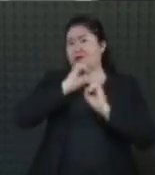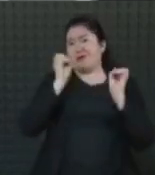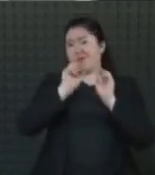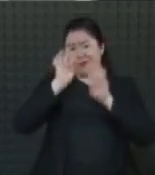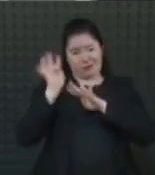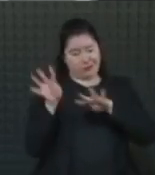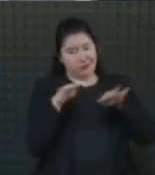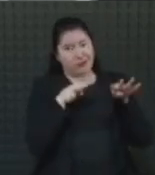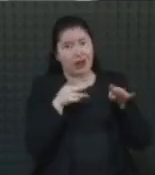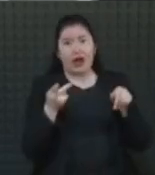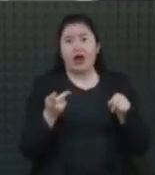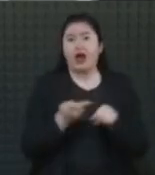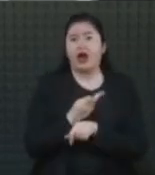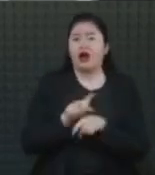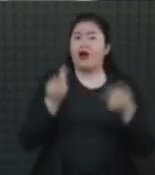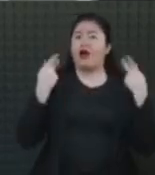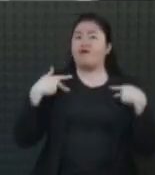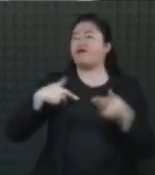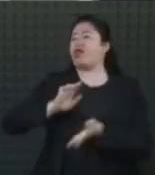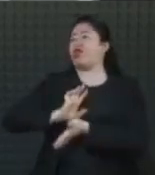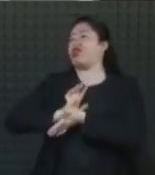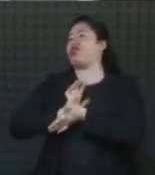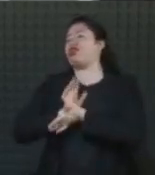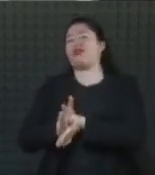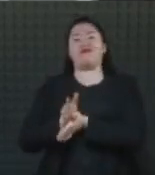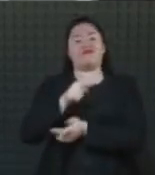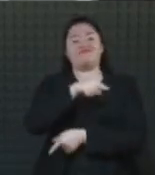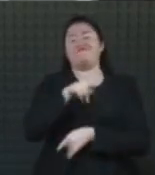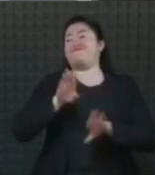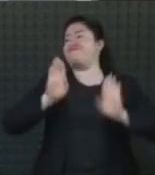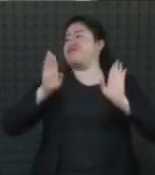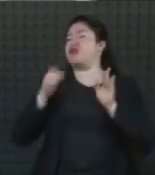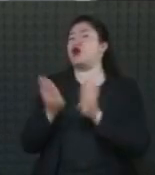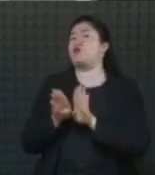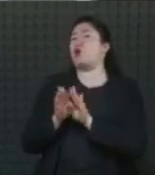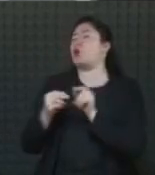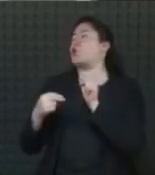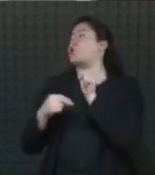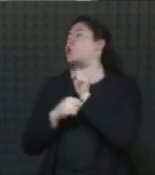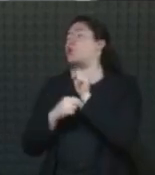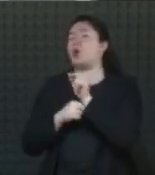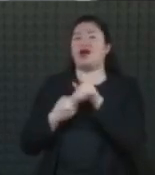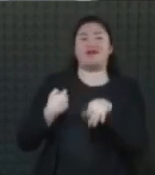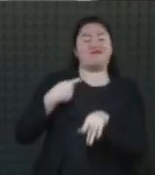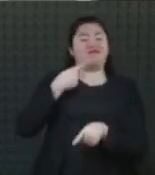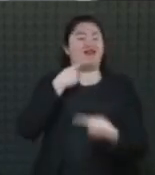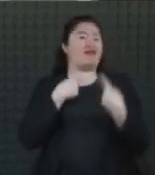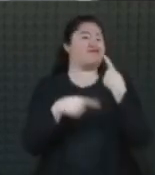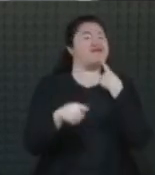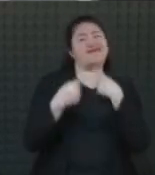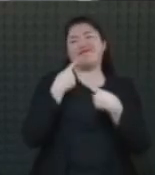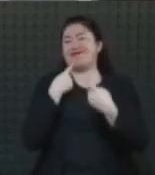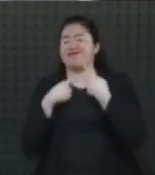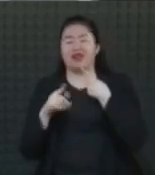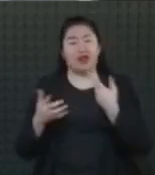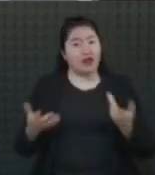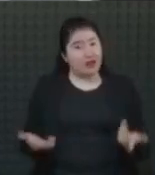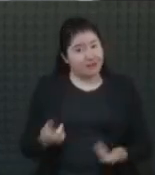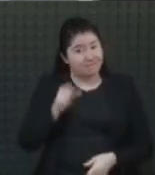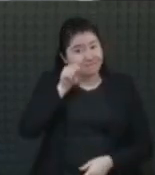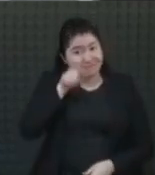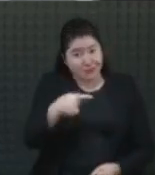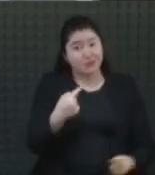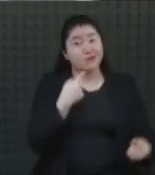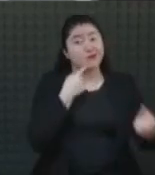manifestaciones de racismo que estaban como ocultas. Y es parte de lo que es el